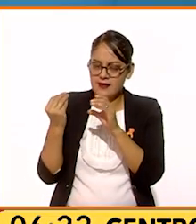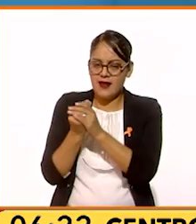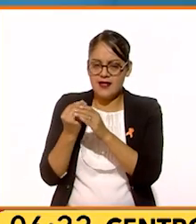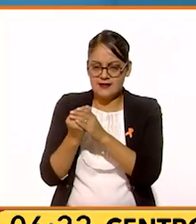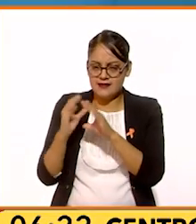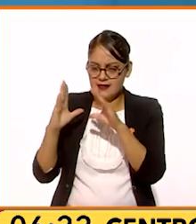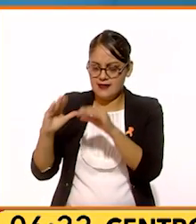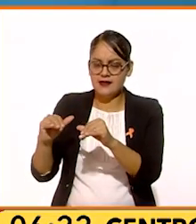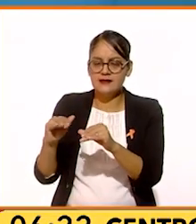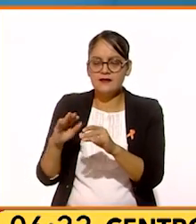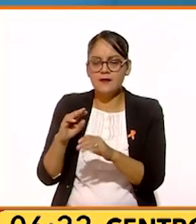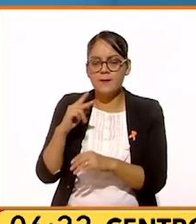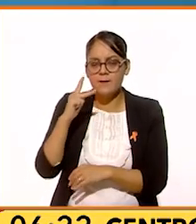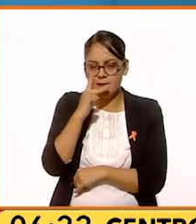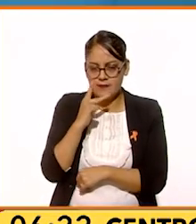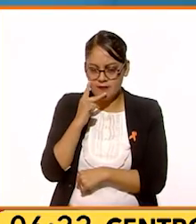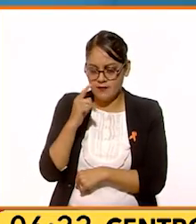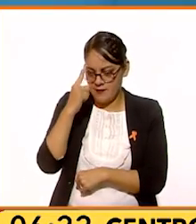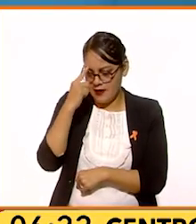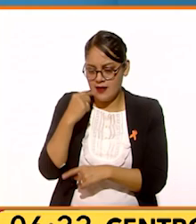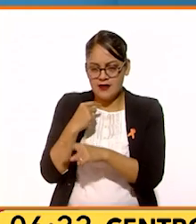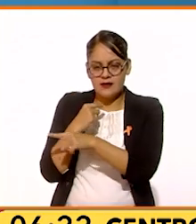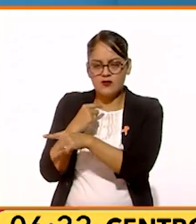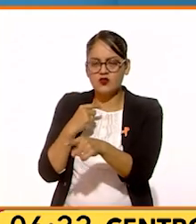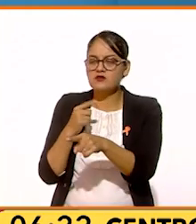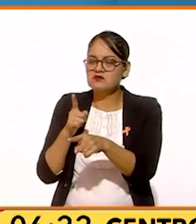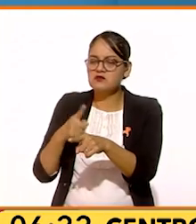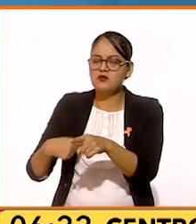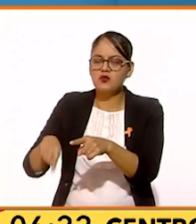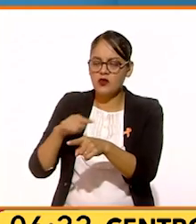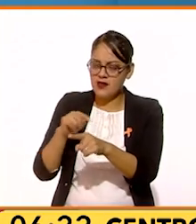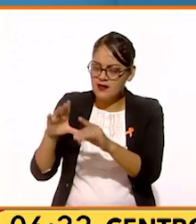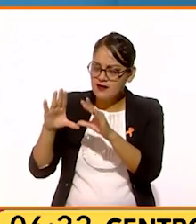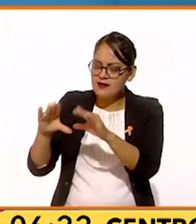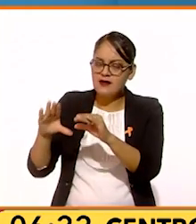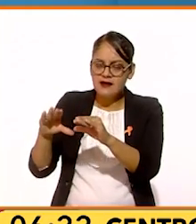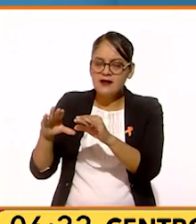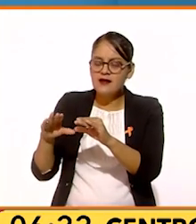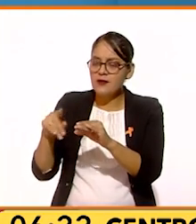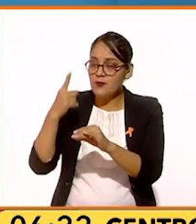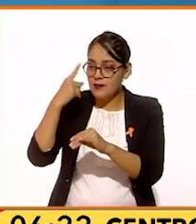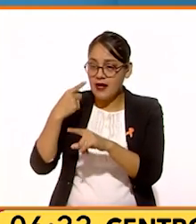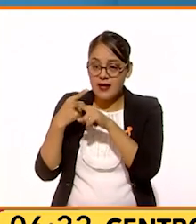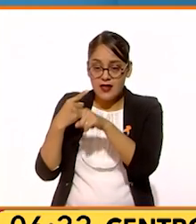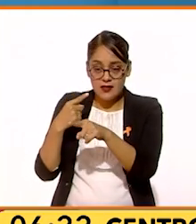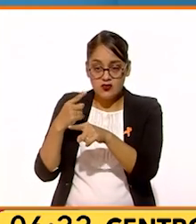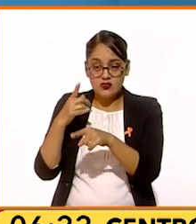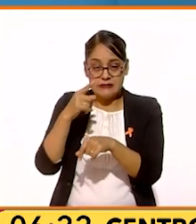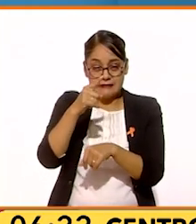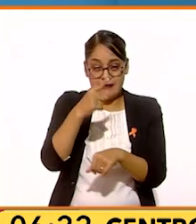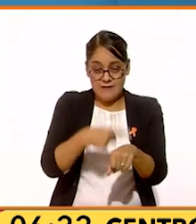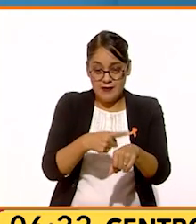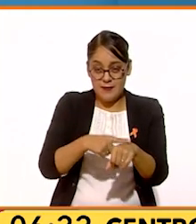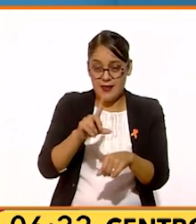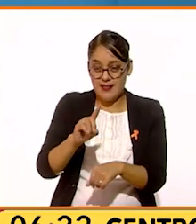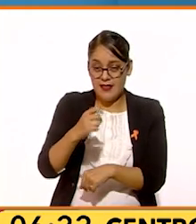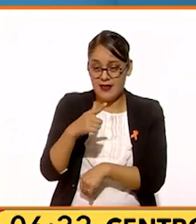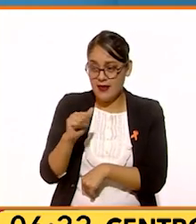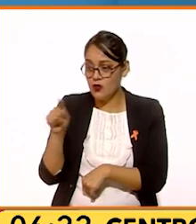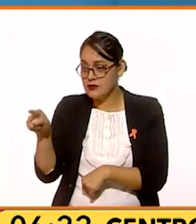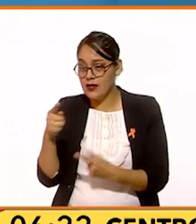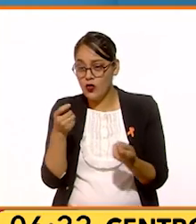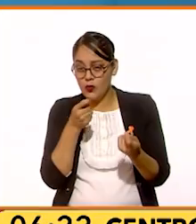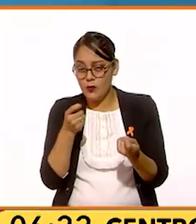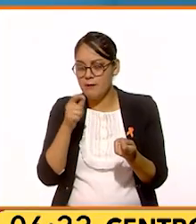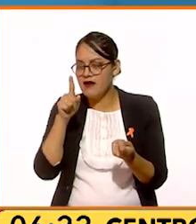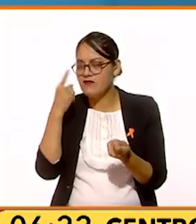en el que podíamos nosotros mejorar las competencias de los médicos en el manejo de dengue. Si bien sabemos que el dengue